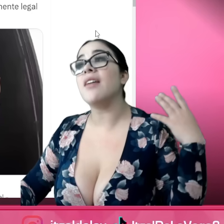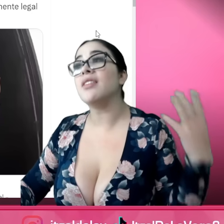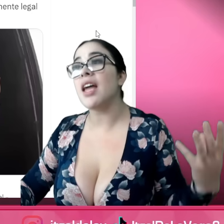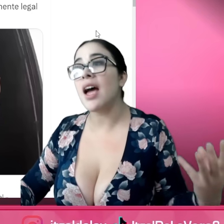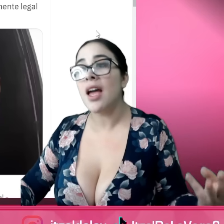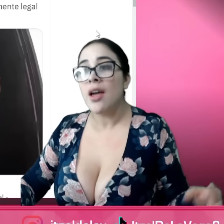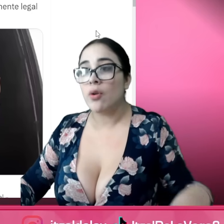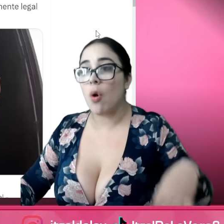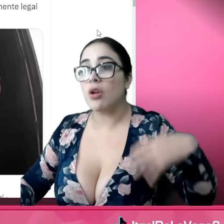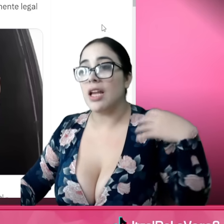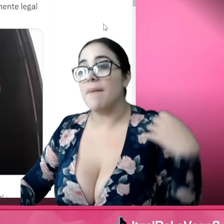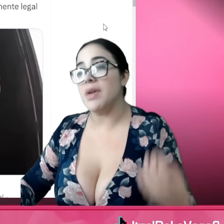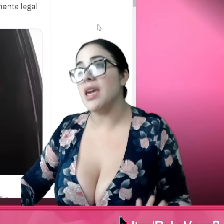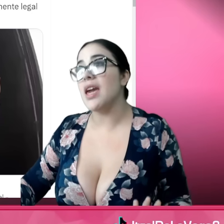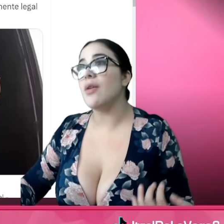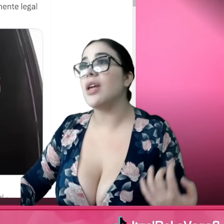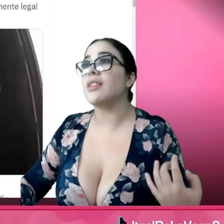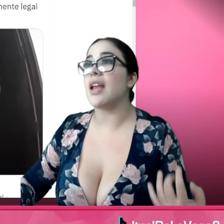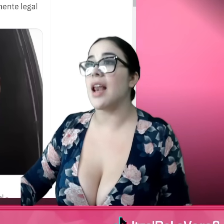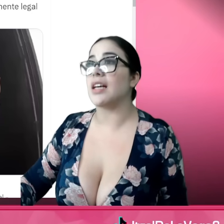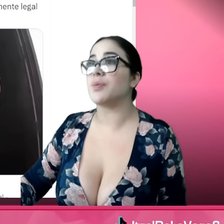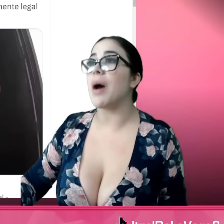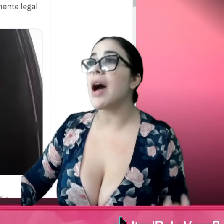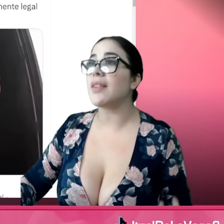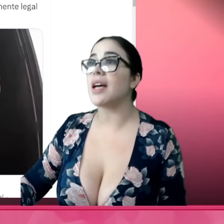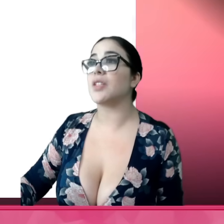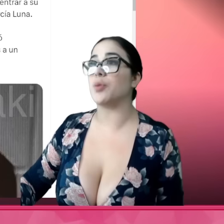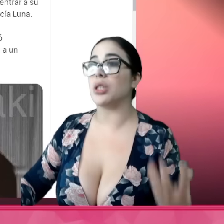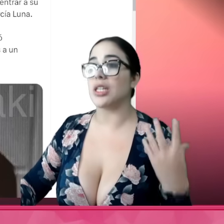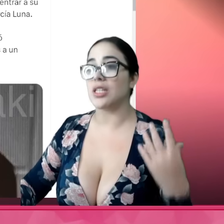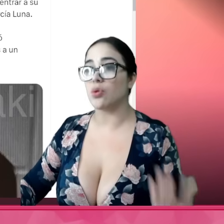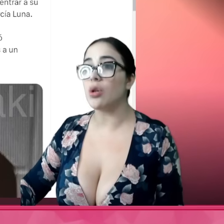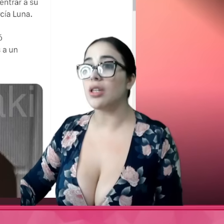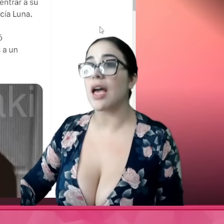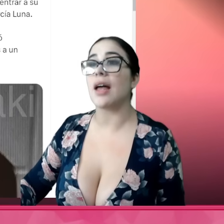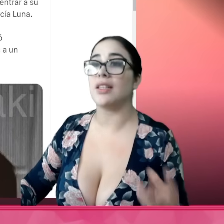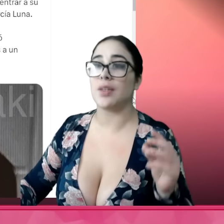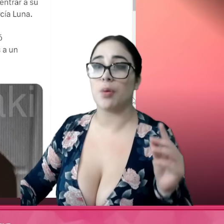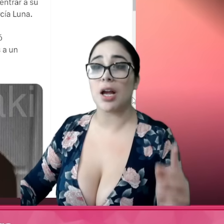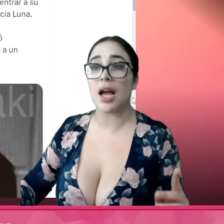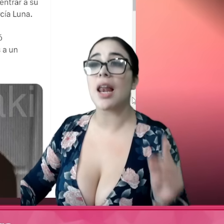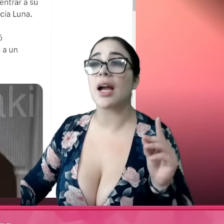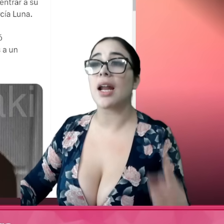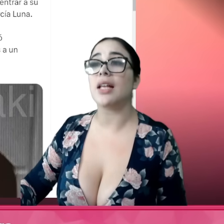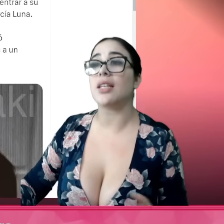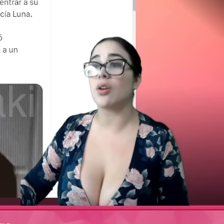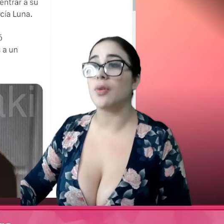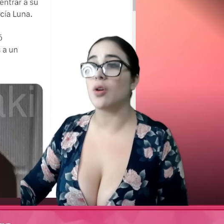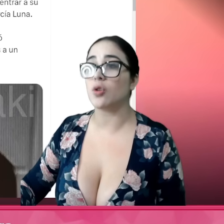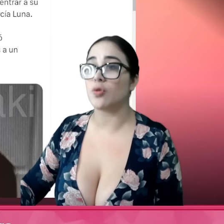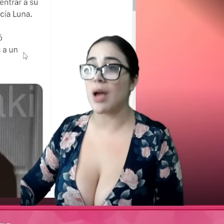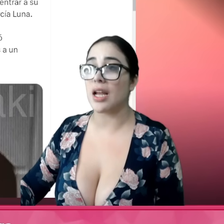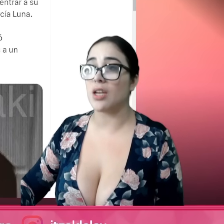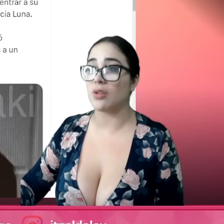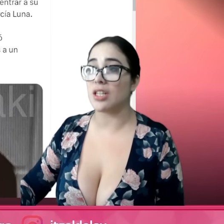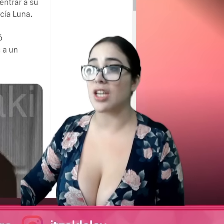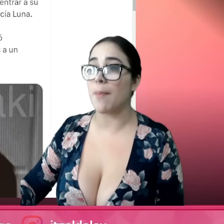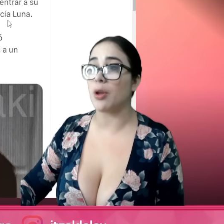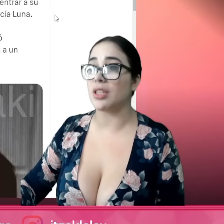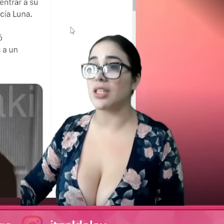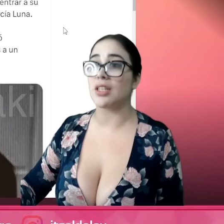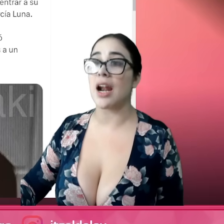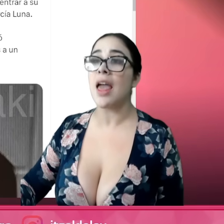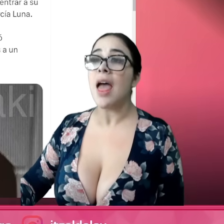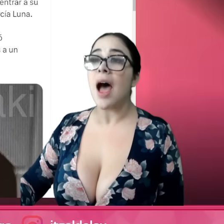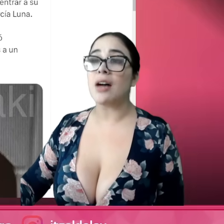pues anda con el miedo entre las patas. Pues resulta, dice por acá, la cara de terror de Guzmán, el hijo del